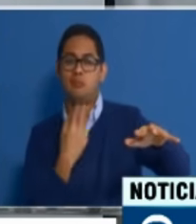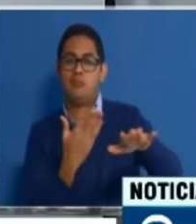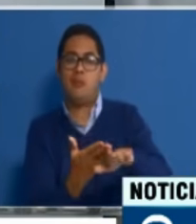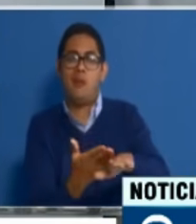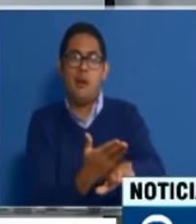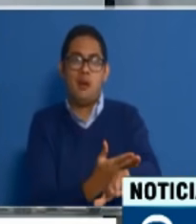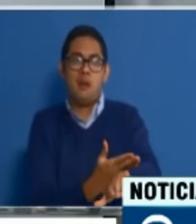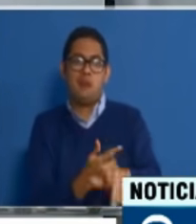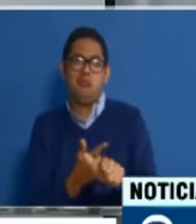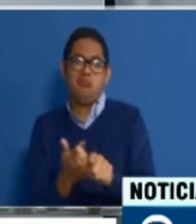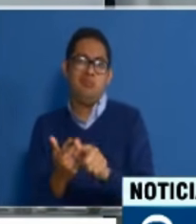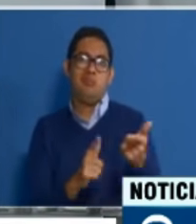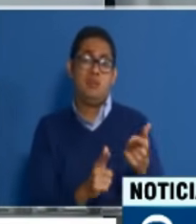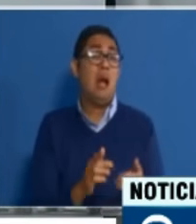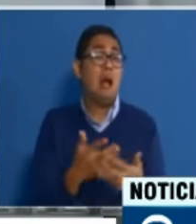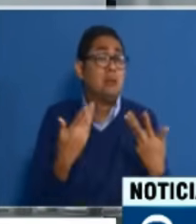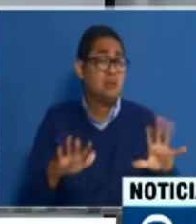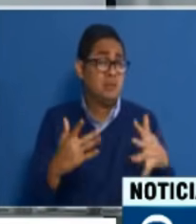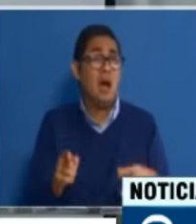Y casos de algunos muchachos